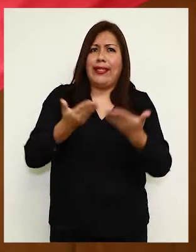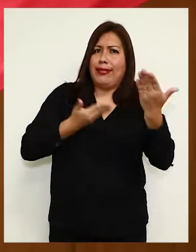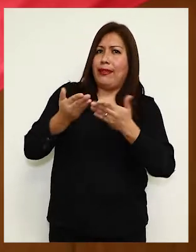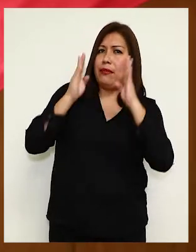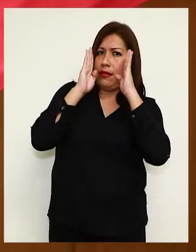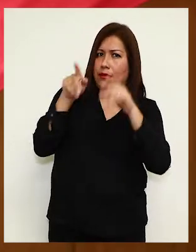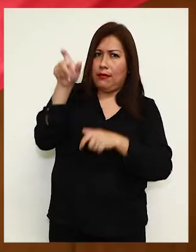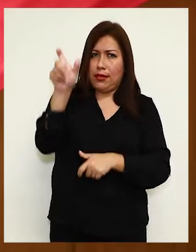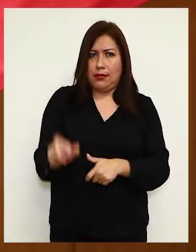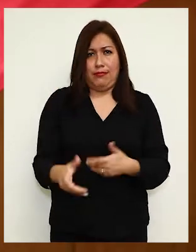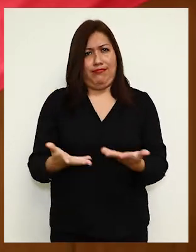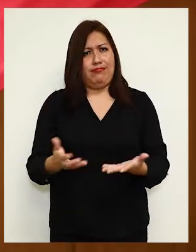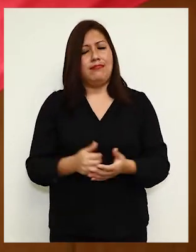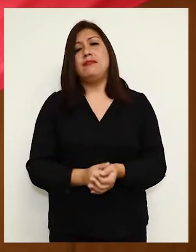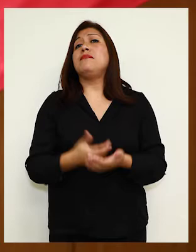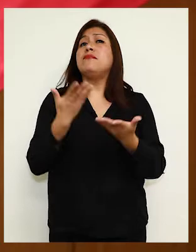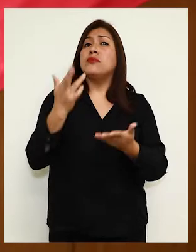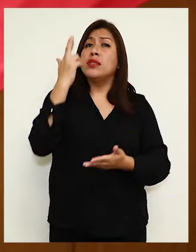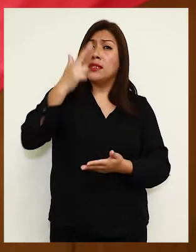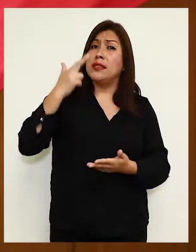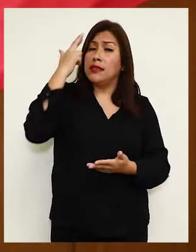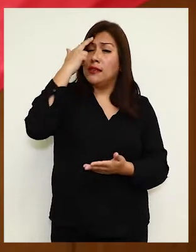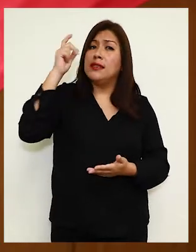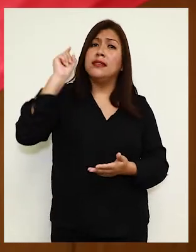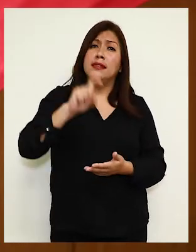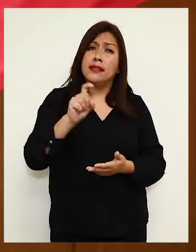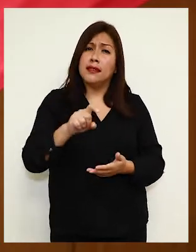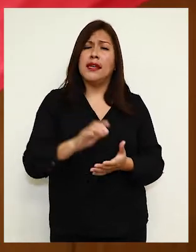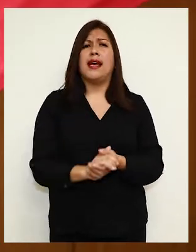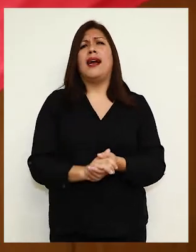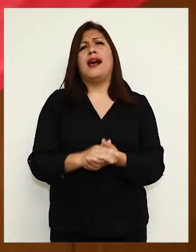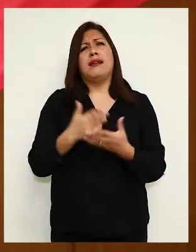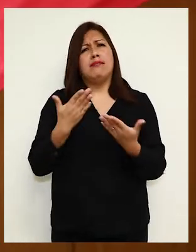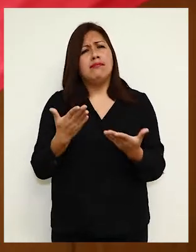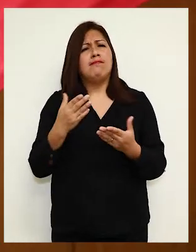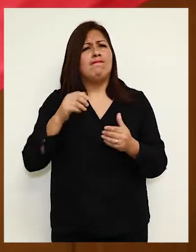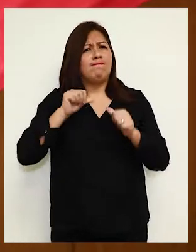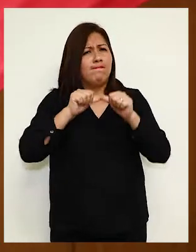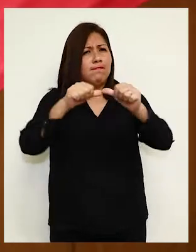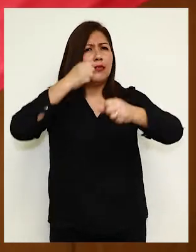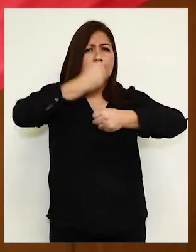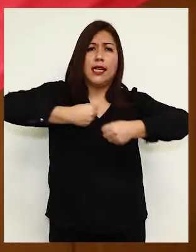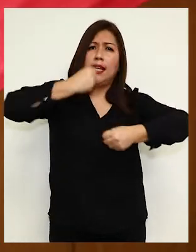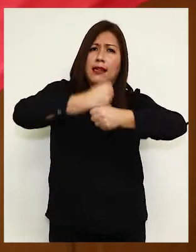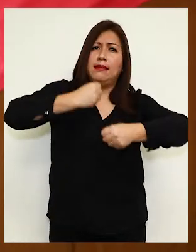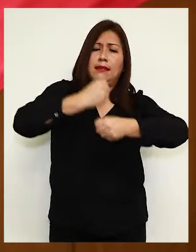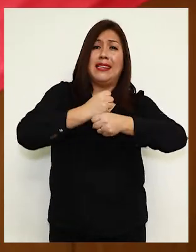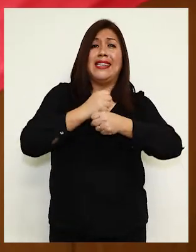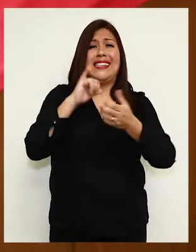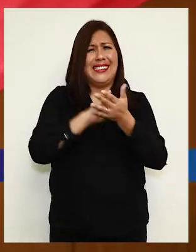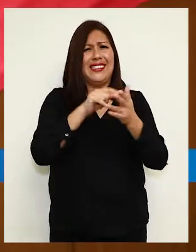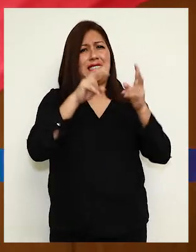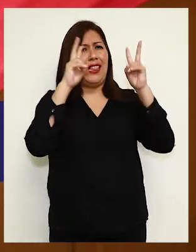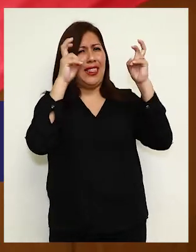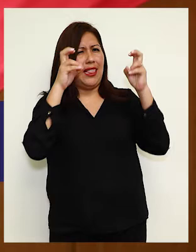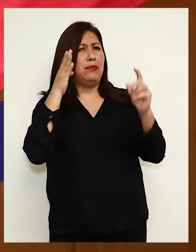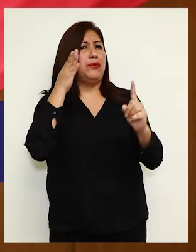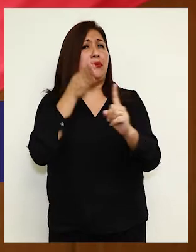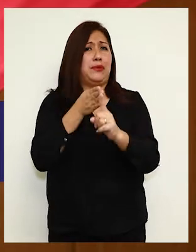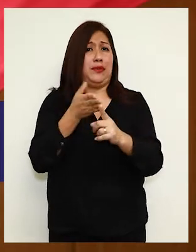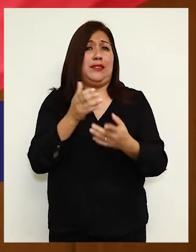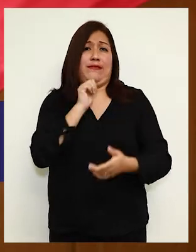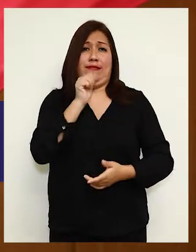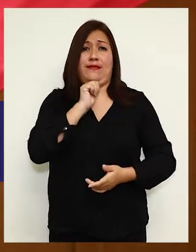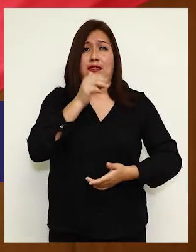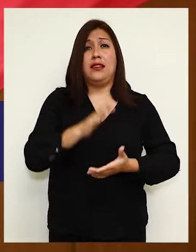que nosotros tenemos que integralmente y transversalmente trabajar todos estos temas. Las personas con discapacidad es